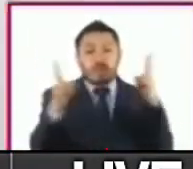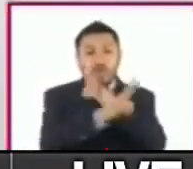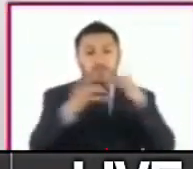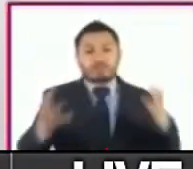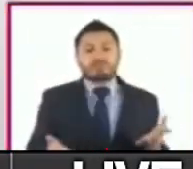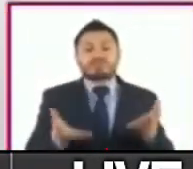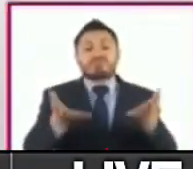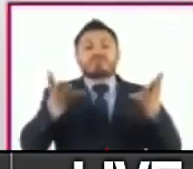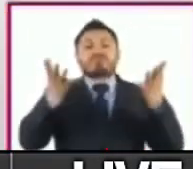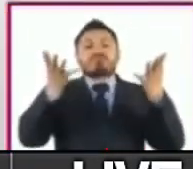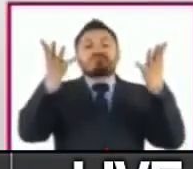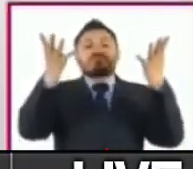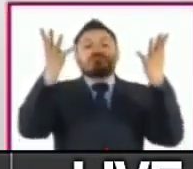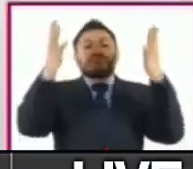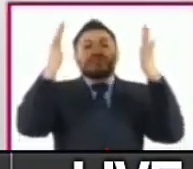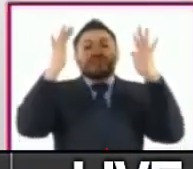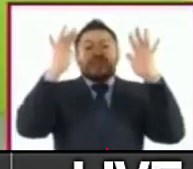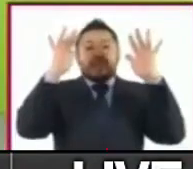Hacia arriba.